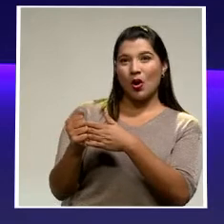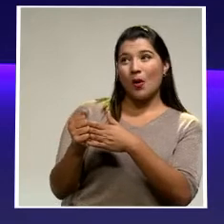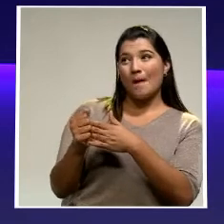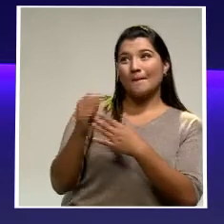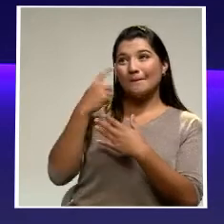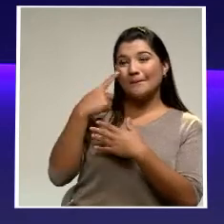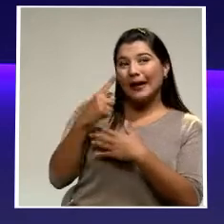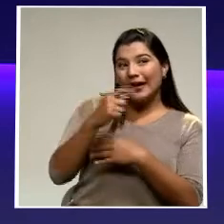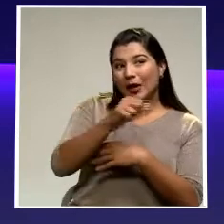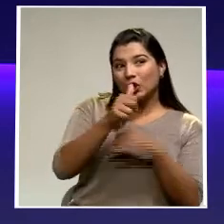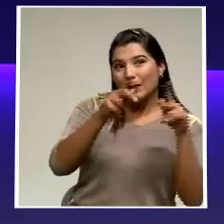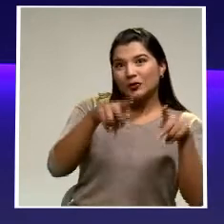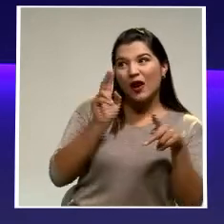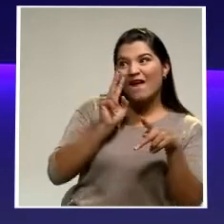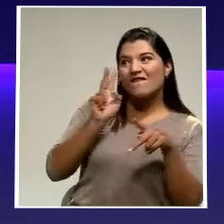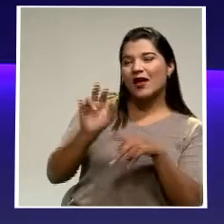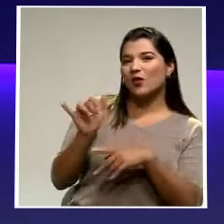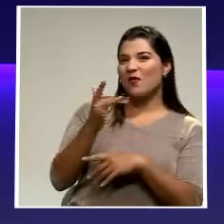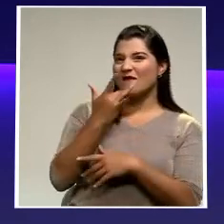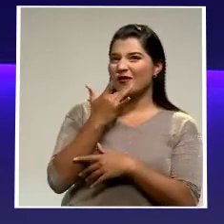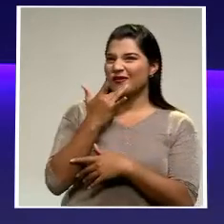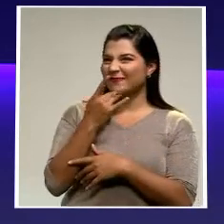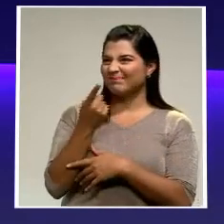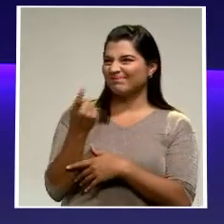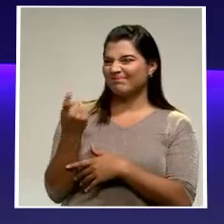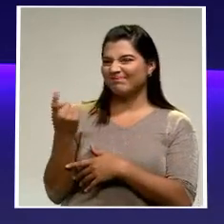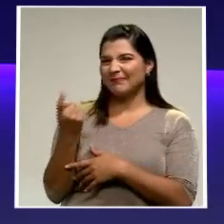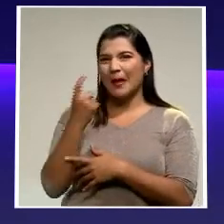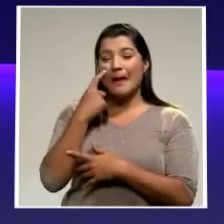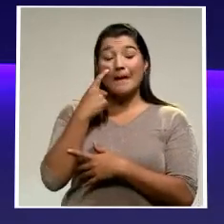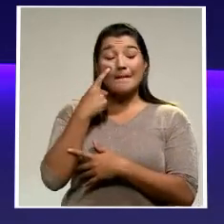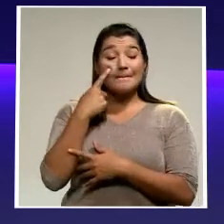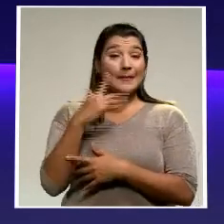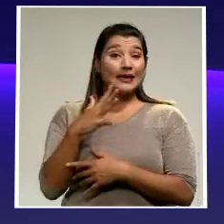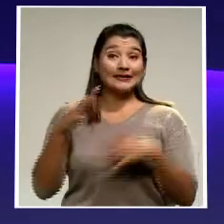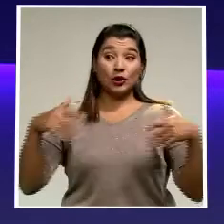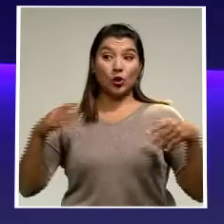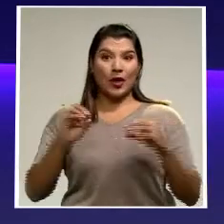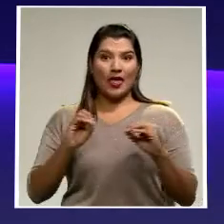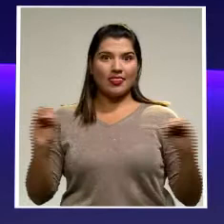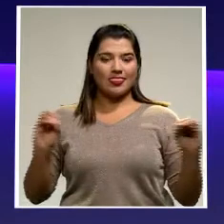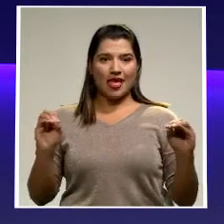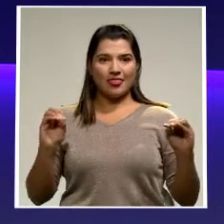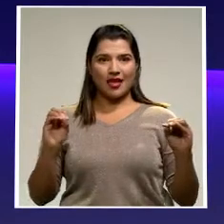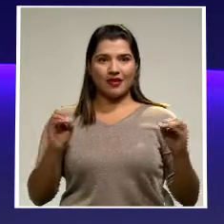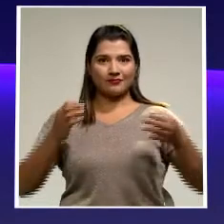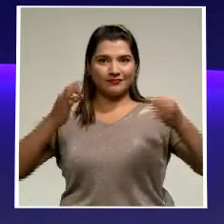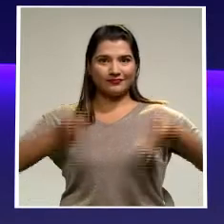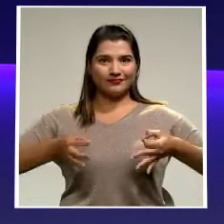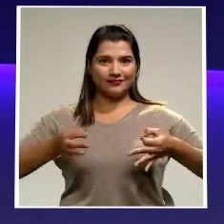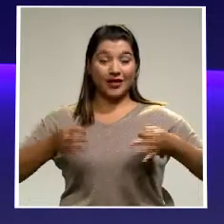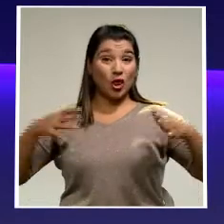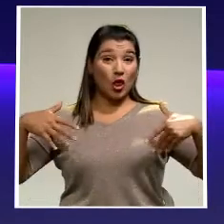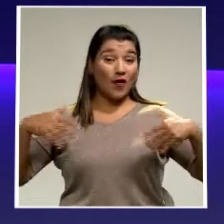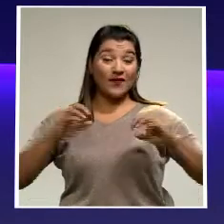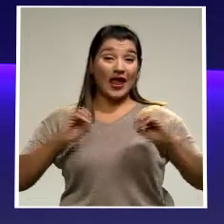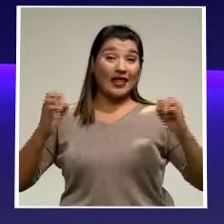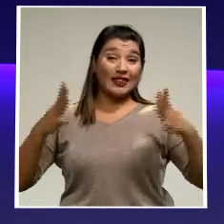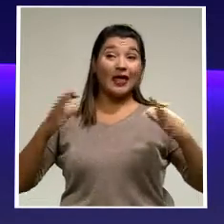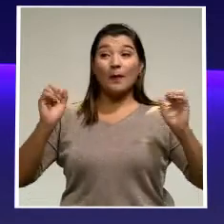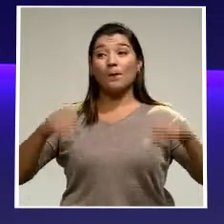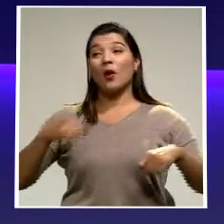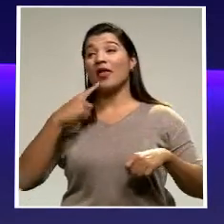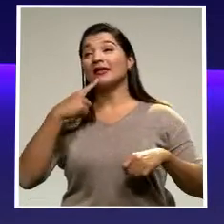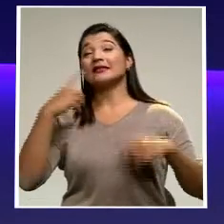favoritos. Por ahora, nada parece escrito en piedra y nadie puede festejar por adelantado.